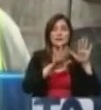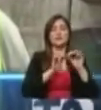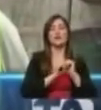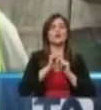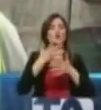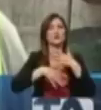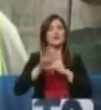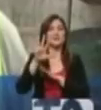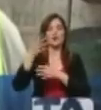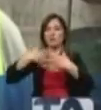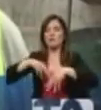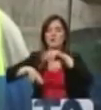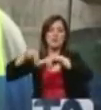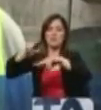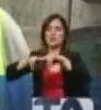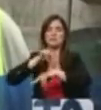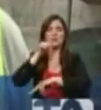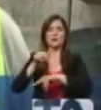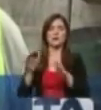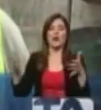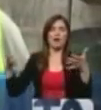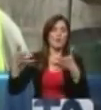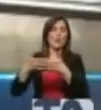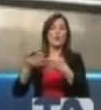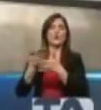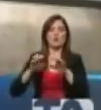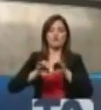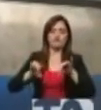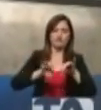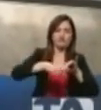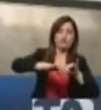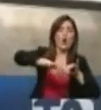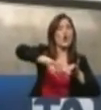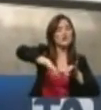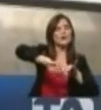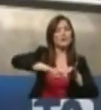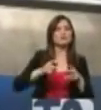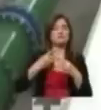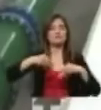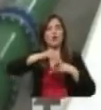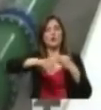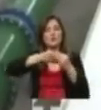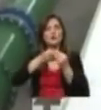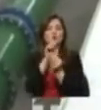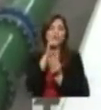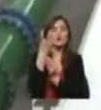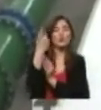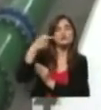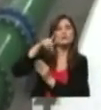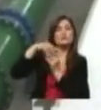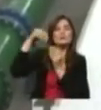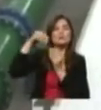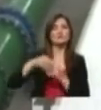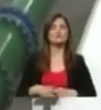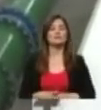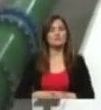la obra civil, estamos procediendo al montaje ya de las válvulas. Esta obra tiene un costo referencial de 112 millones de